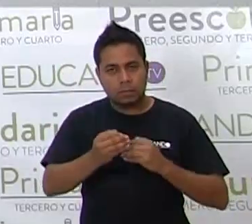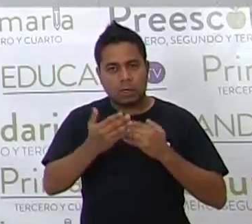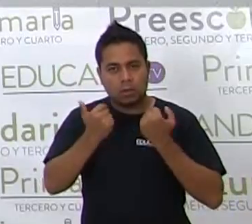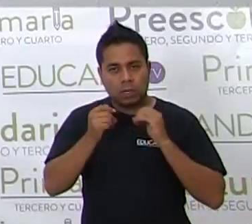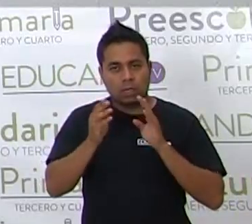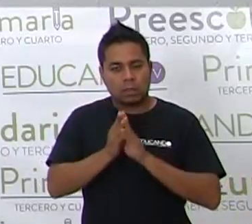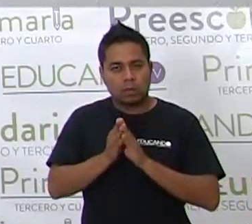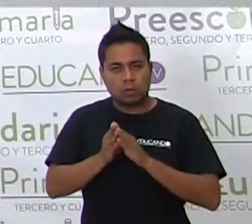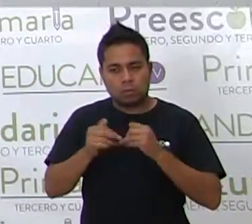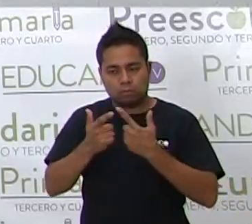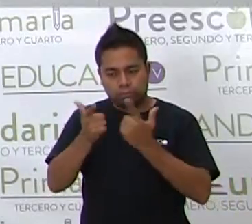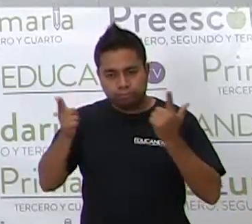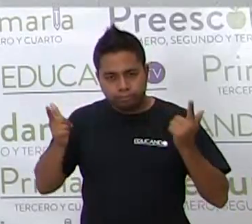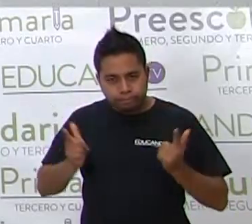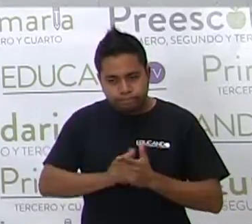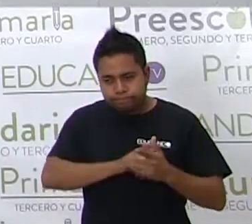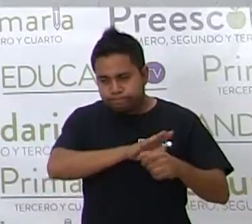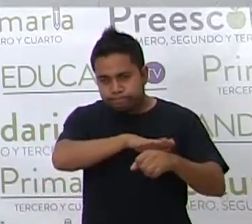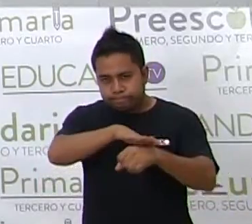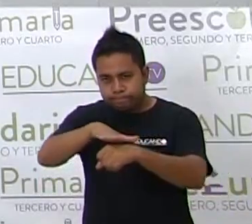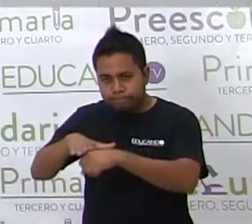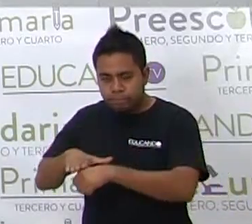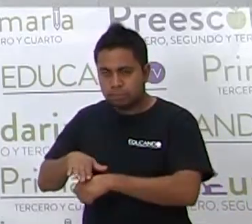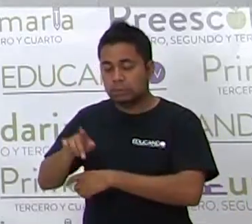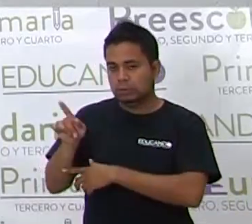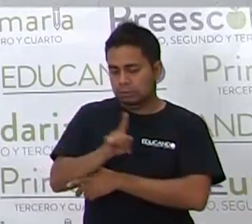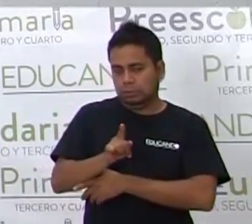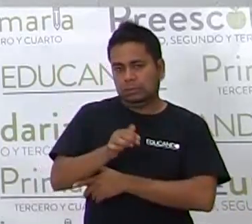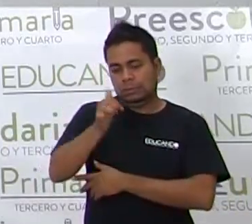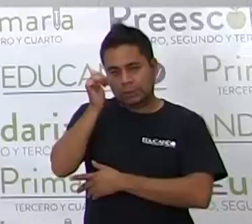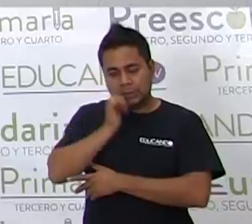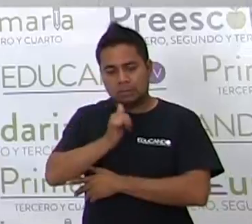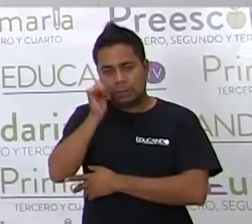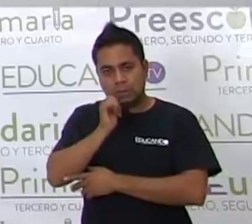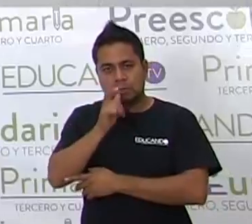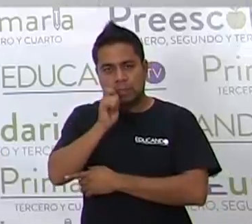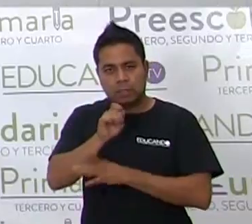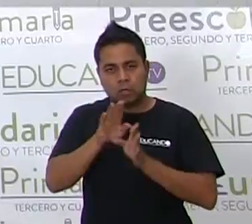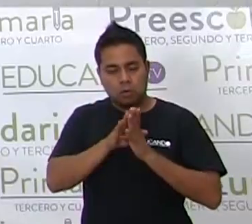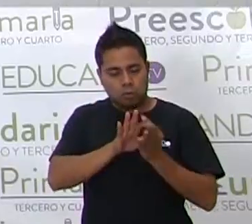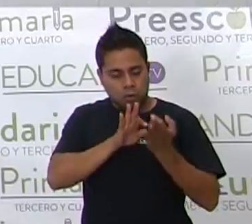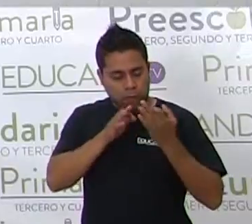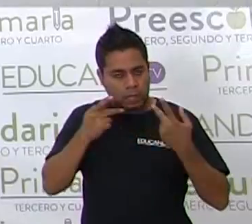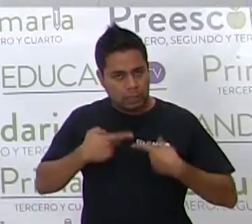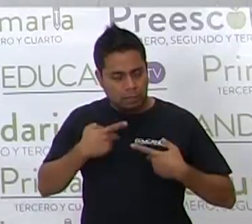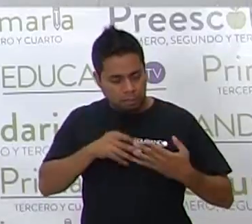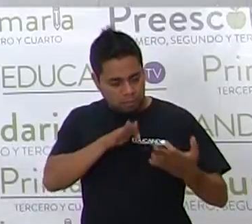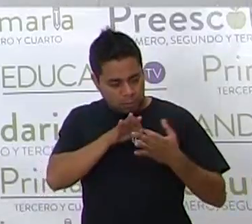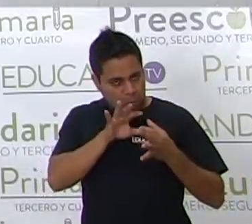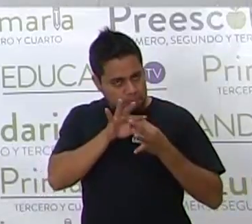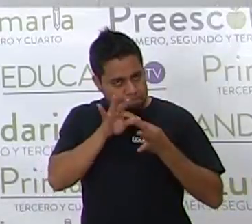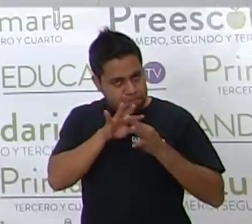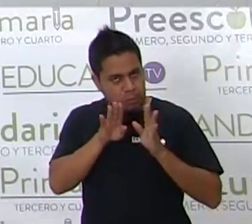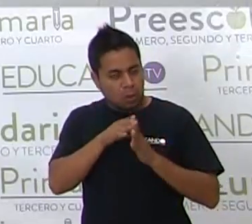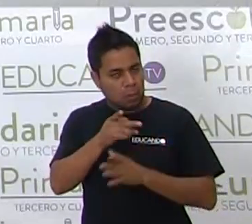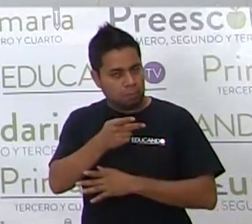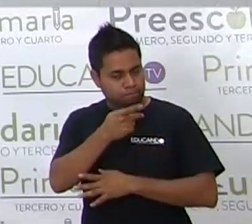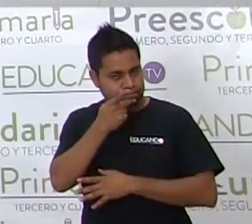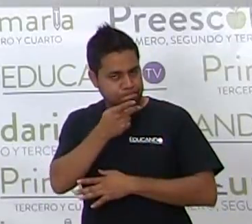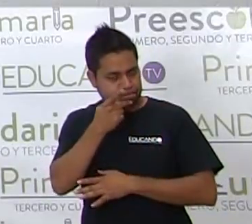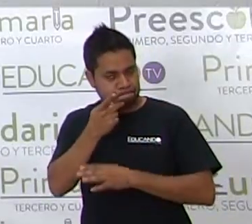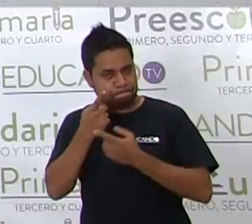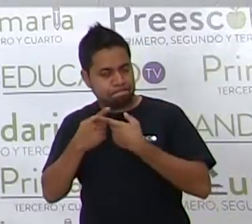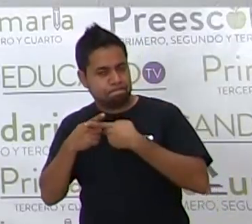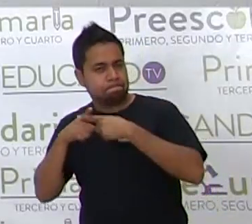forma colectiva, sino que se narra o se cuenta de persona a persona con un lenguaje